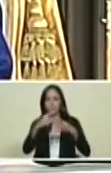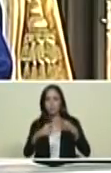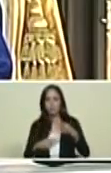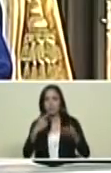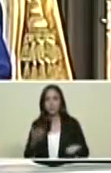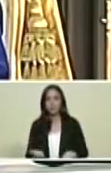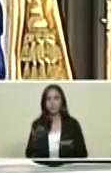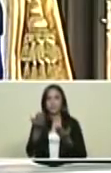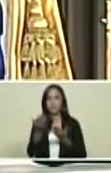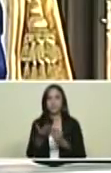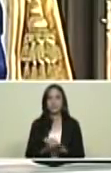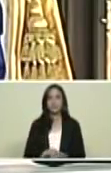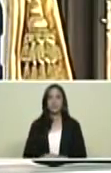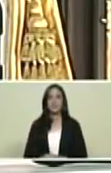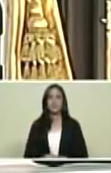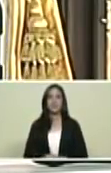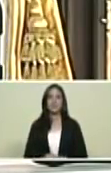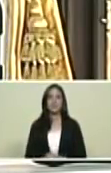educativos.